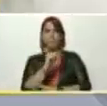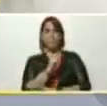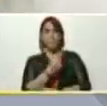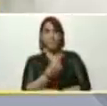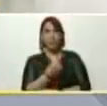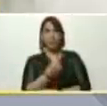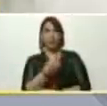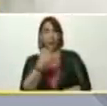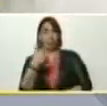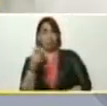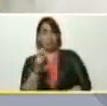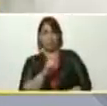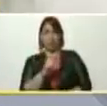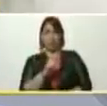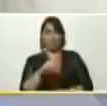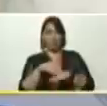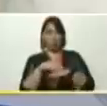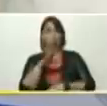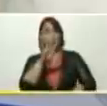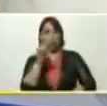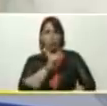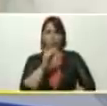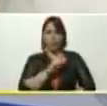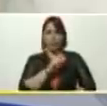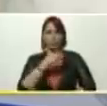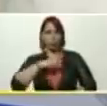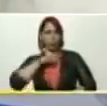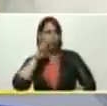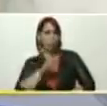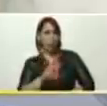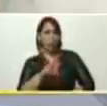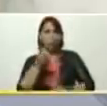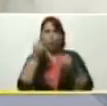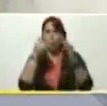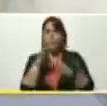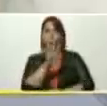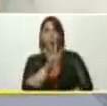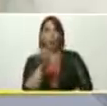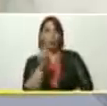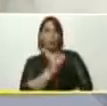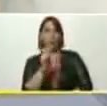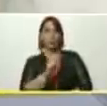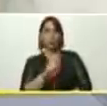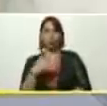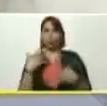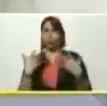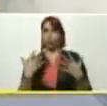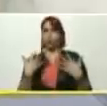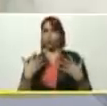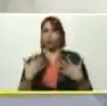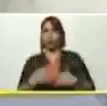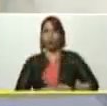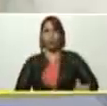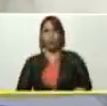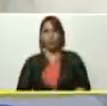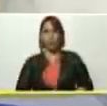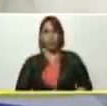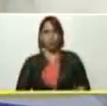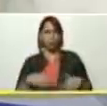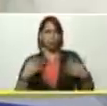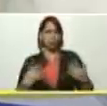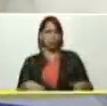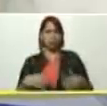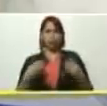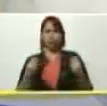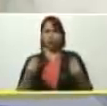cuatrimestre. Los números que vemos en el primer cuatrimestre son alentadores, altamente alentadores.